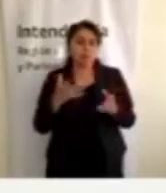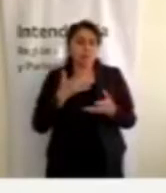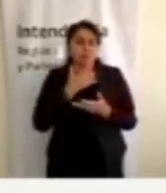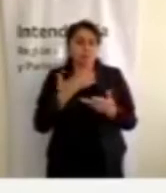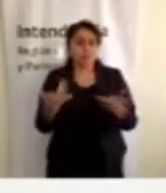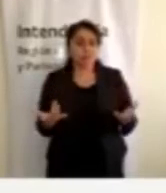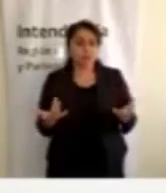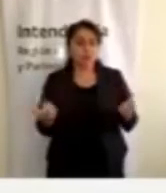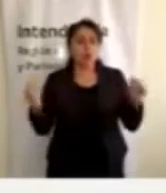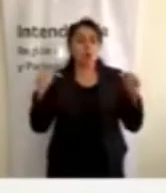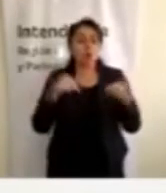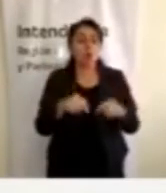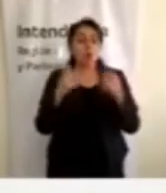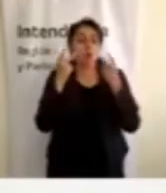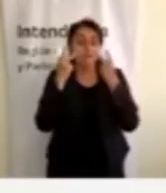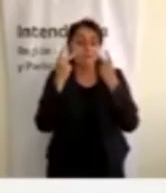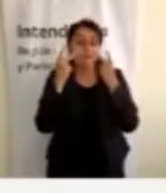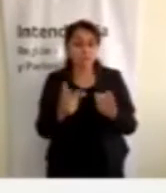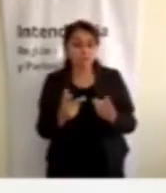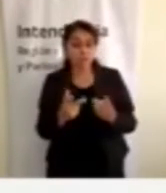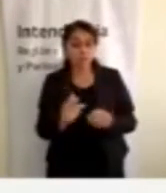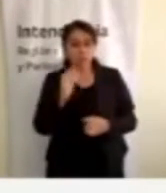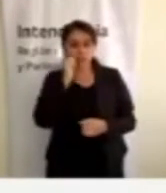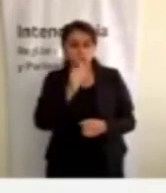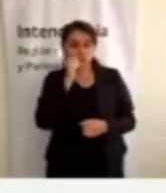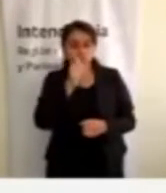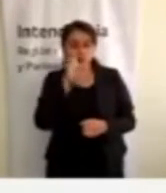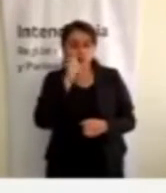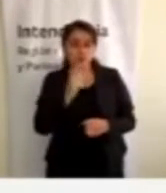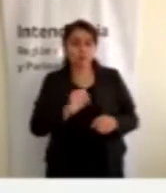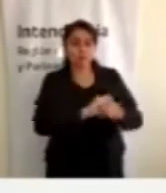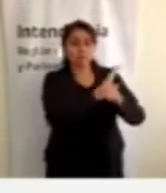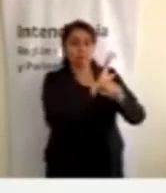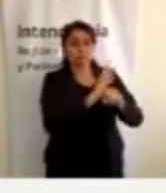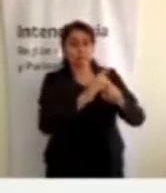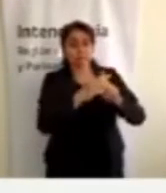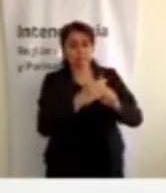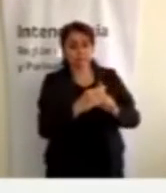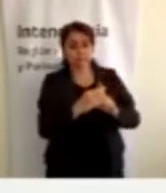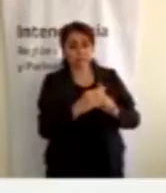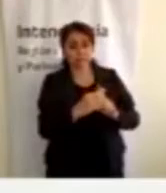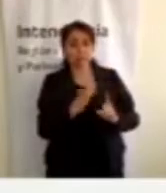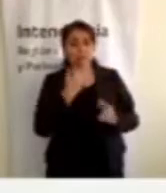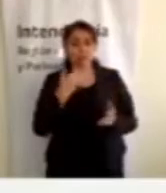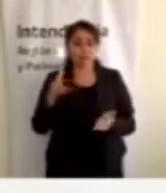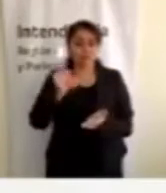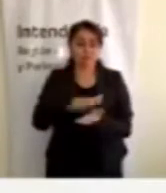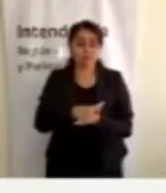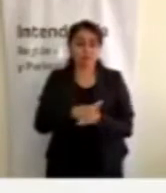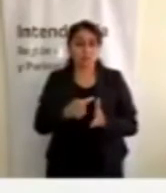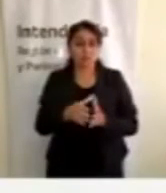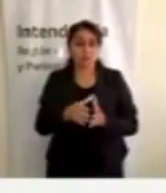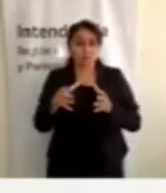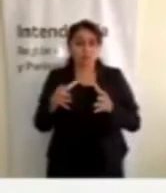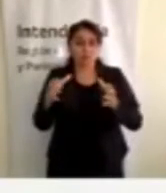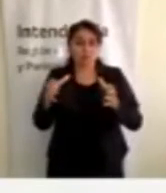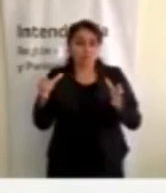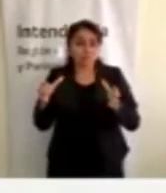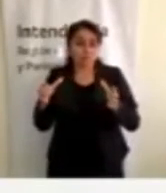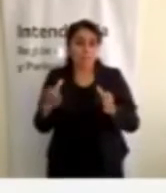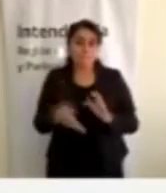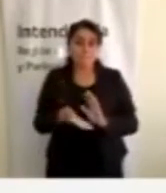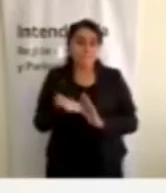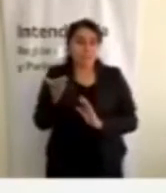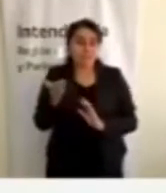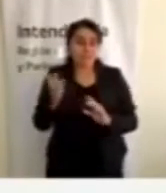porque todos los días vemos cómo van aumentando los fallecidos, y no es solo por una cifra, es